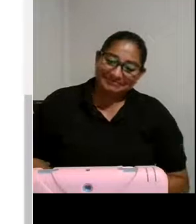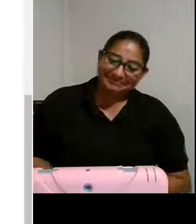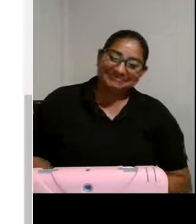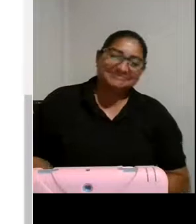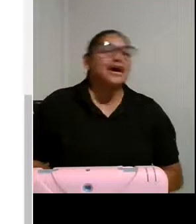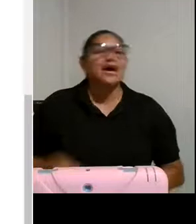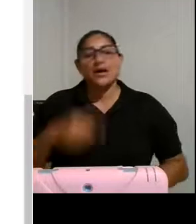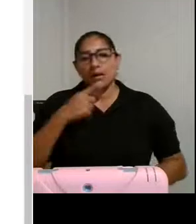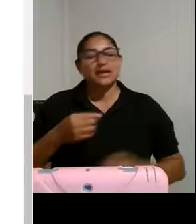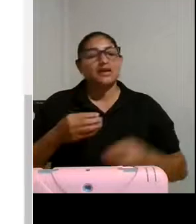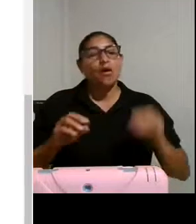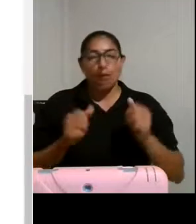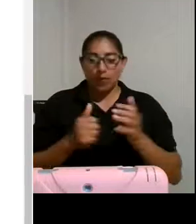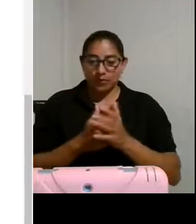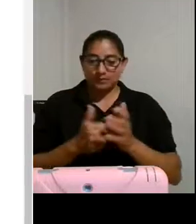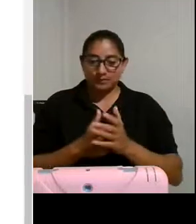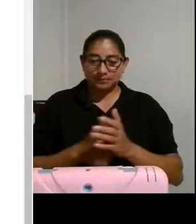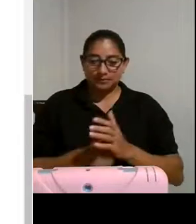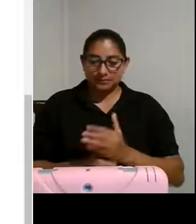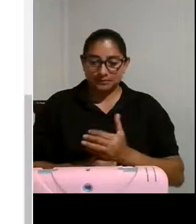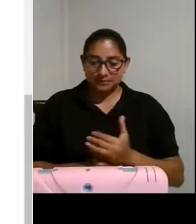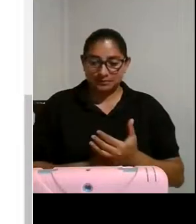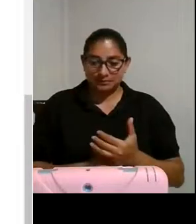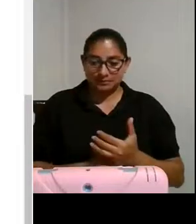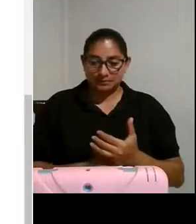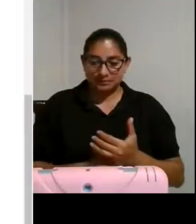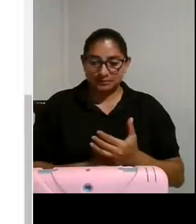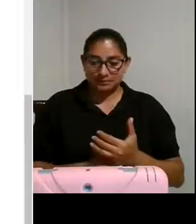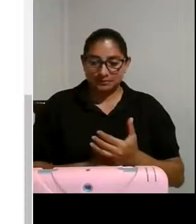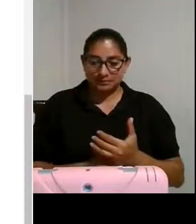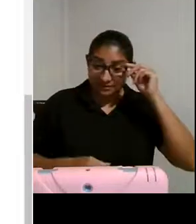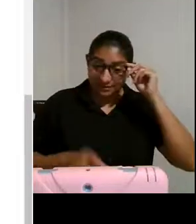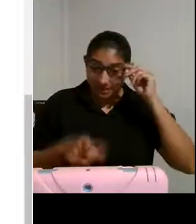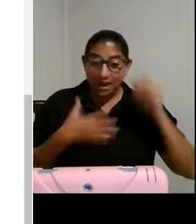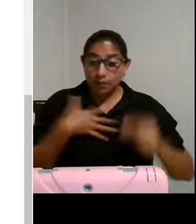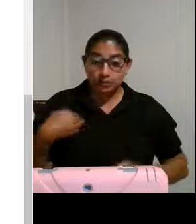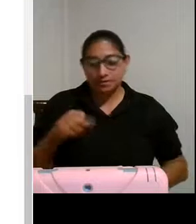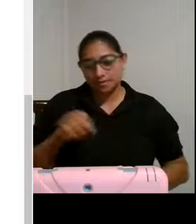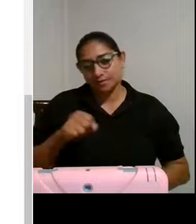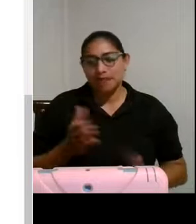en 3 temas, que es el concepto de derivada como límite,